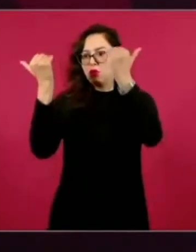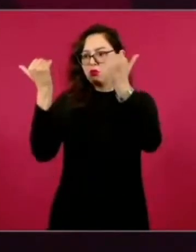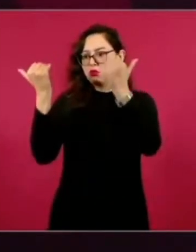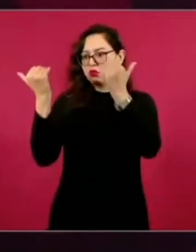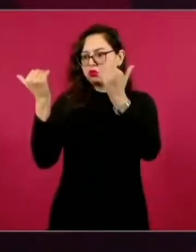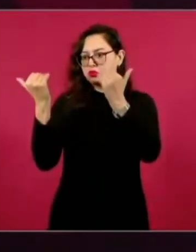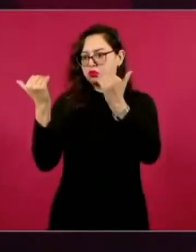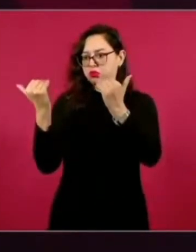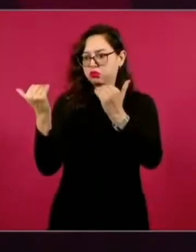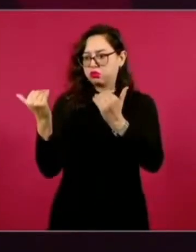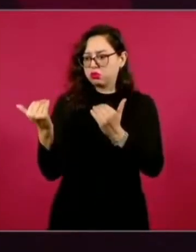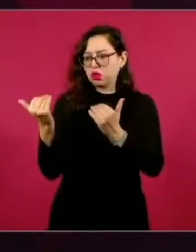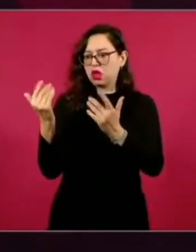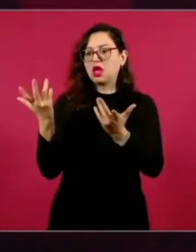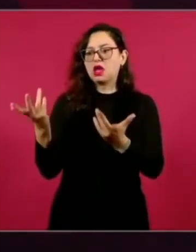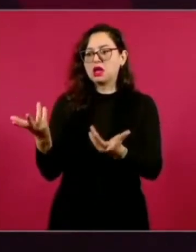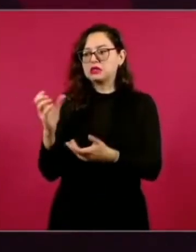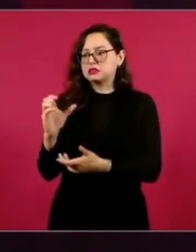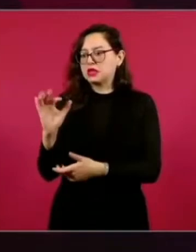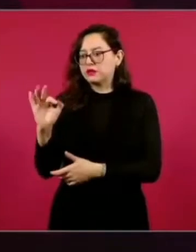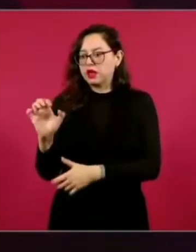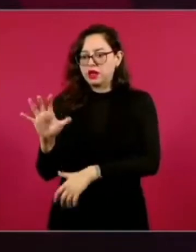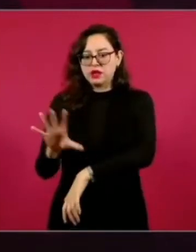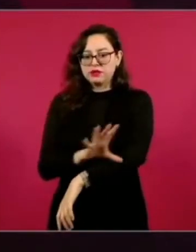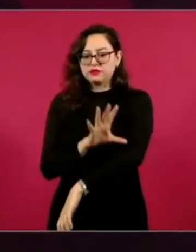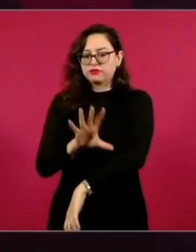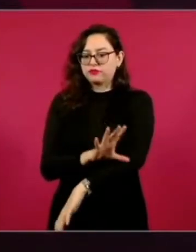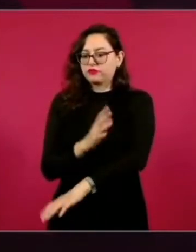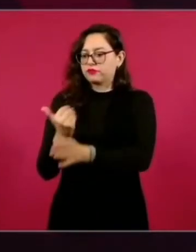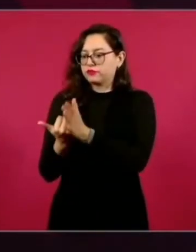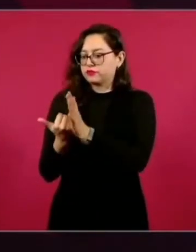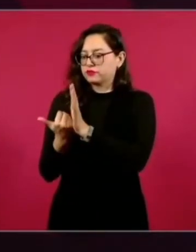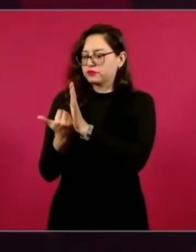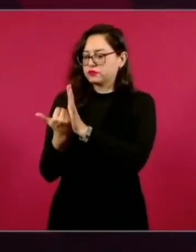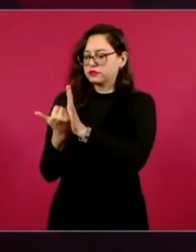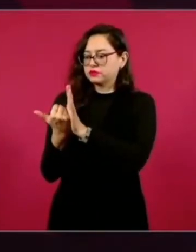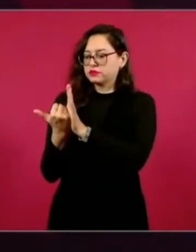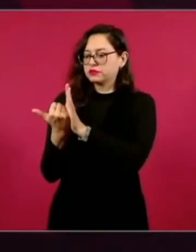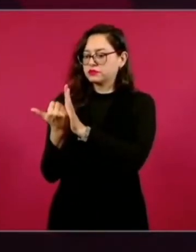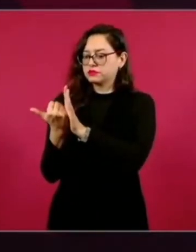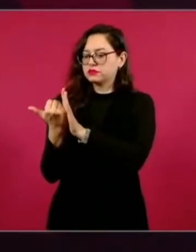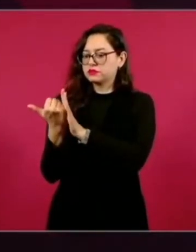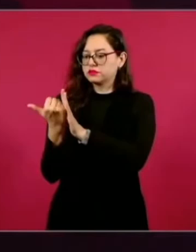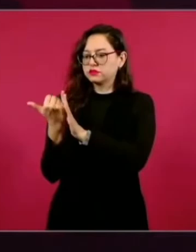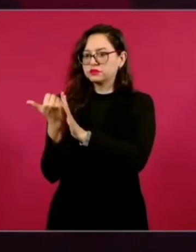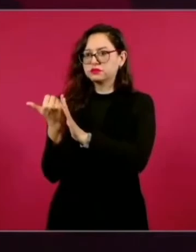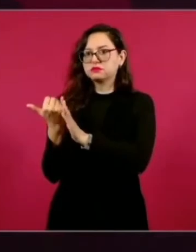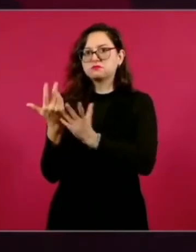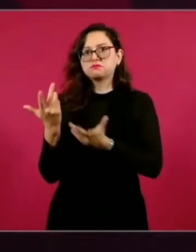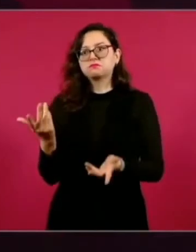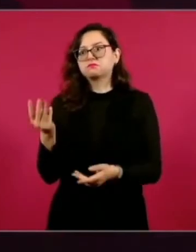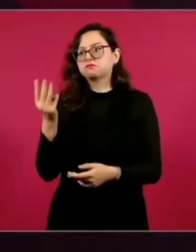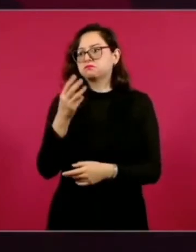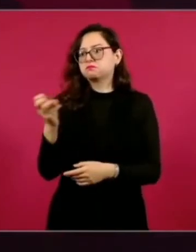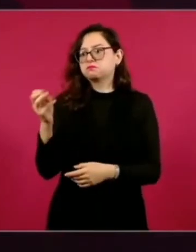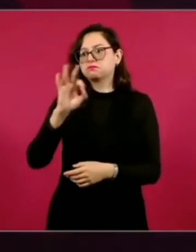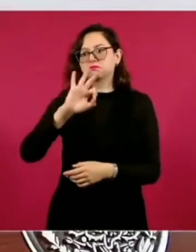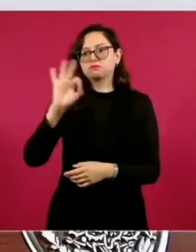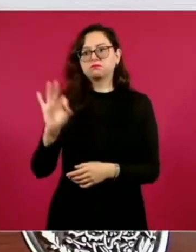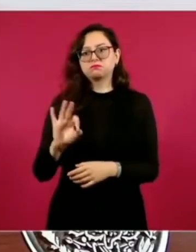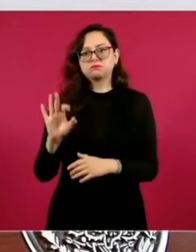generación de energía de la Comisión Federal de Electricidad ¿Cómo en